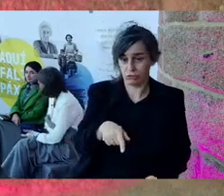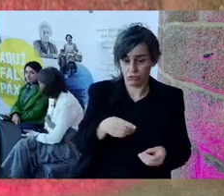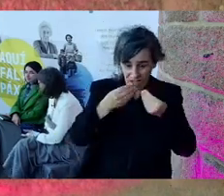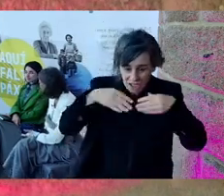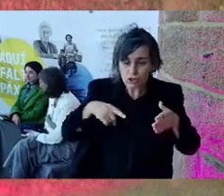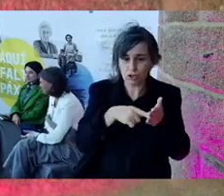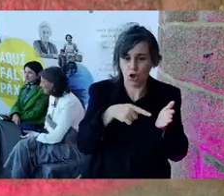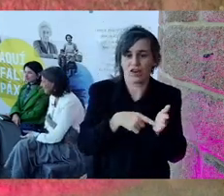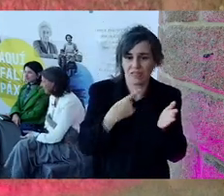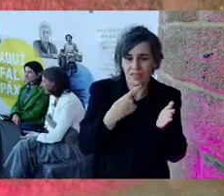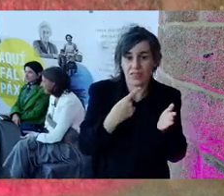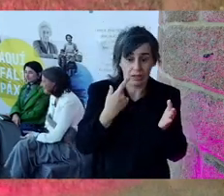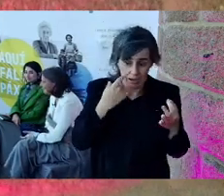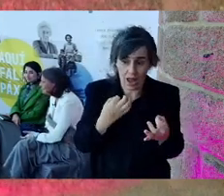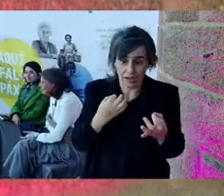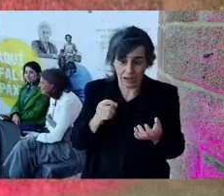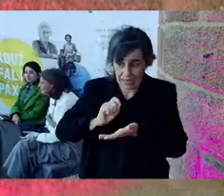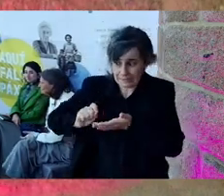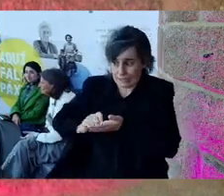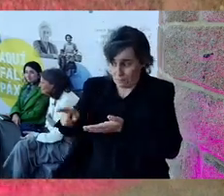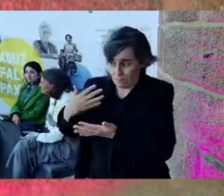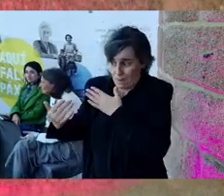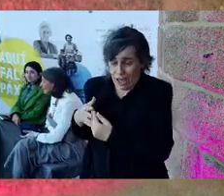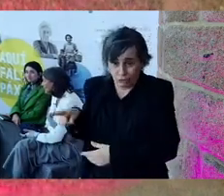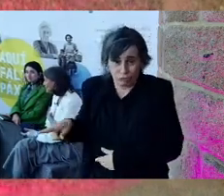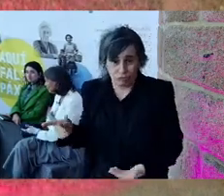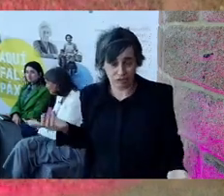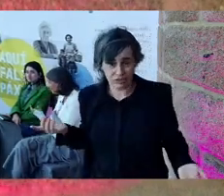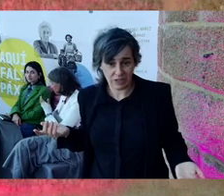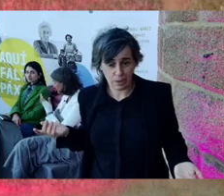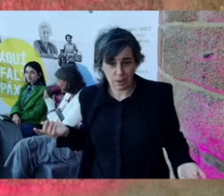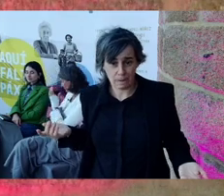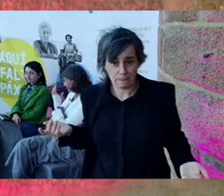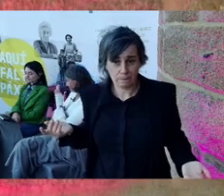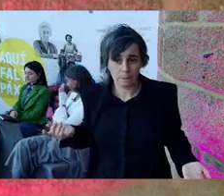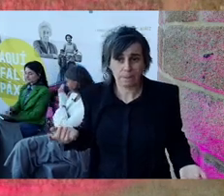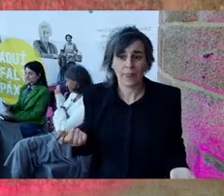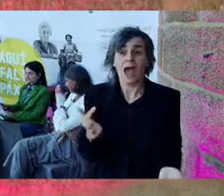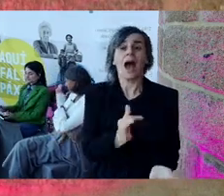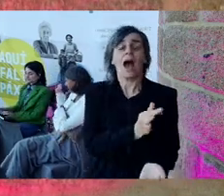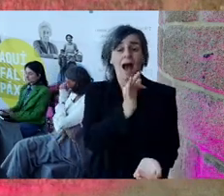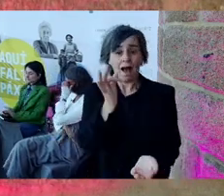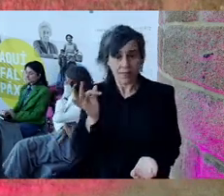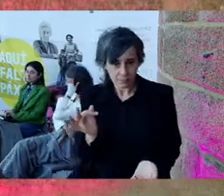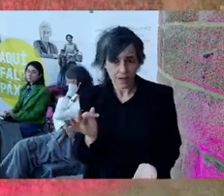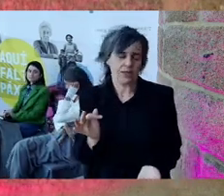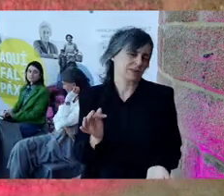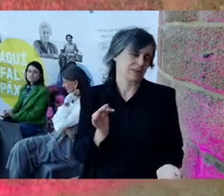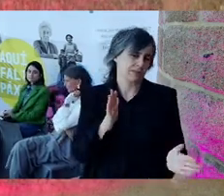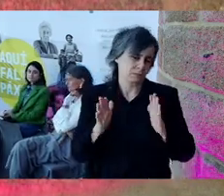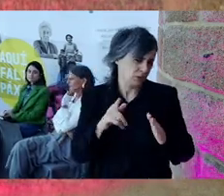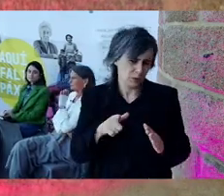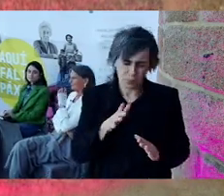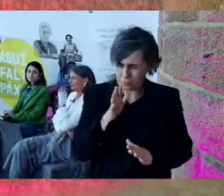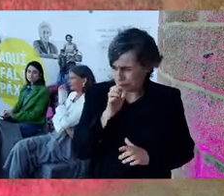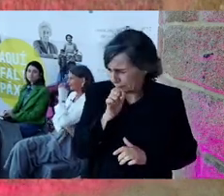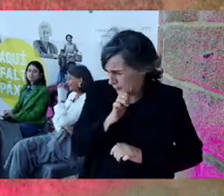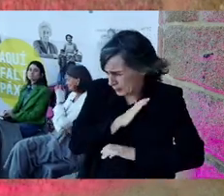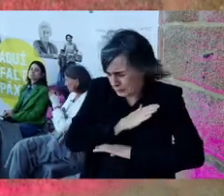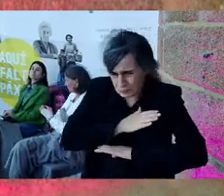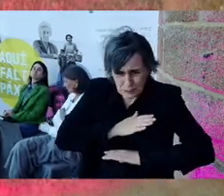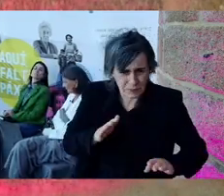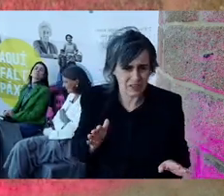compostelana, que fue él el que la mandó a escribir. Es algo... Y luego encima, después de ese